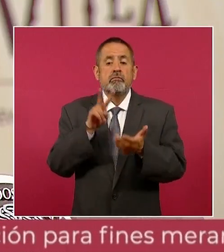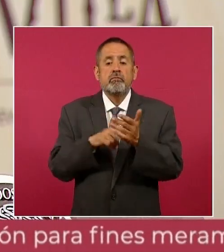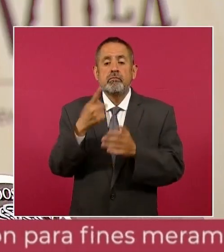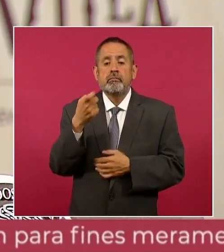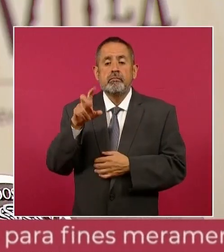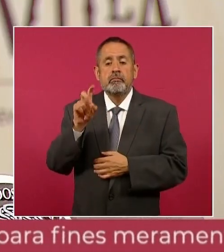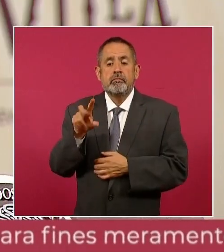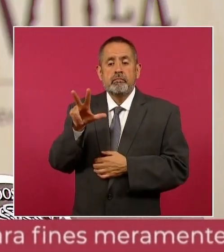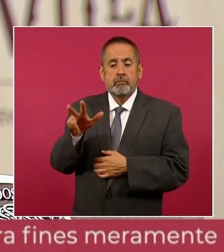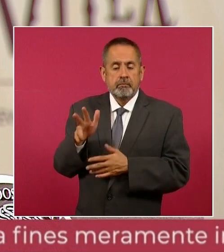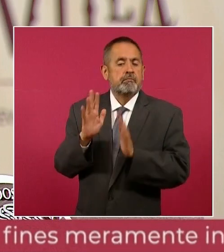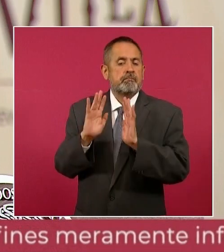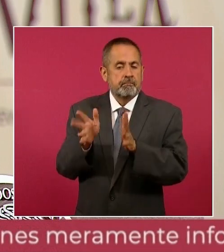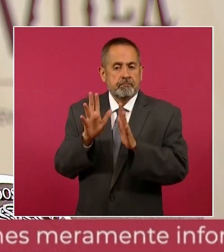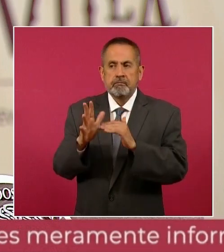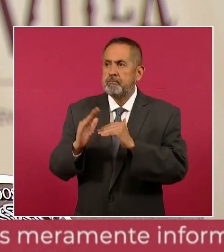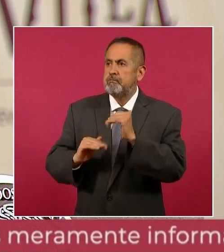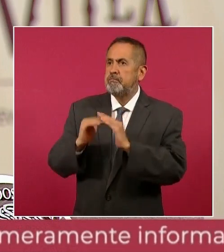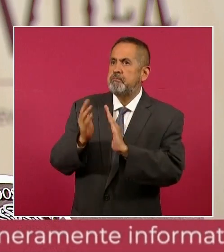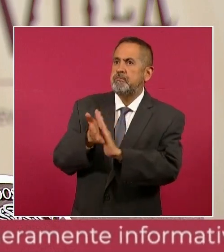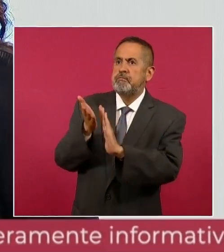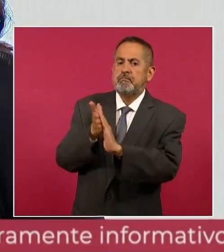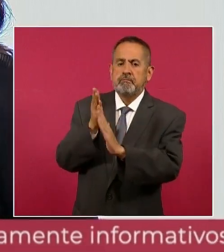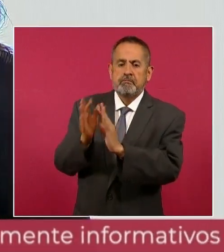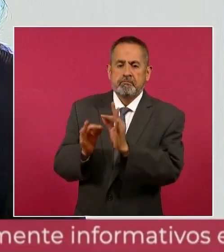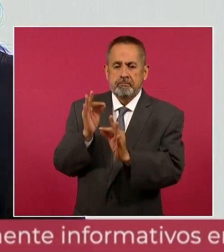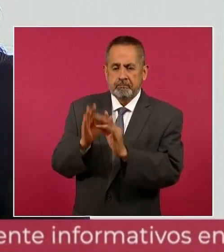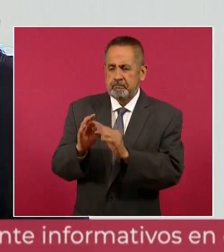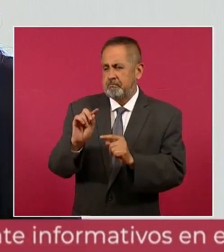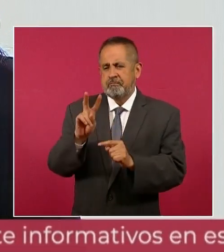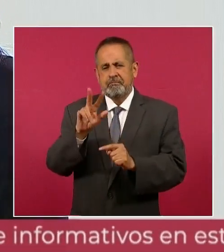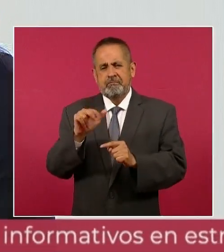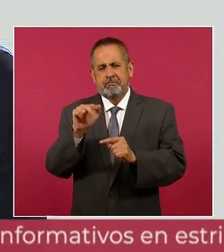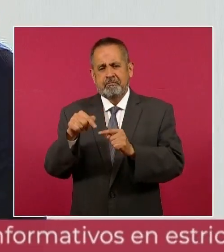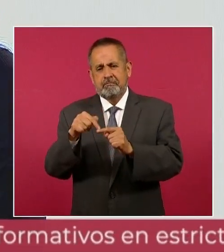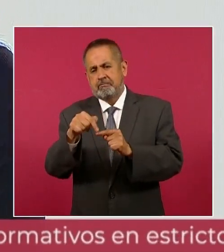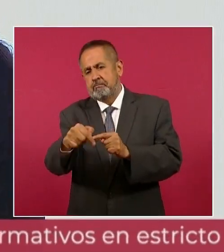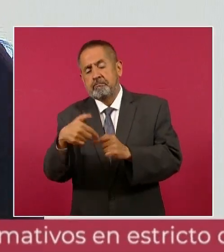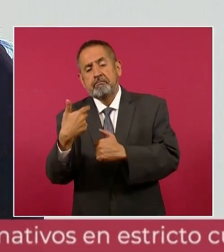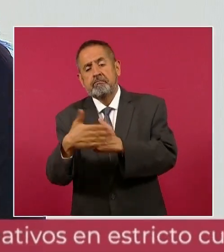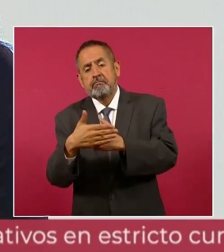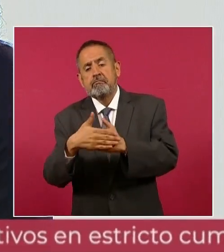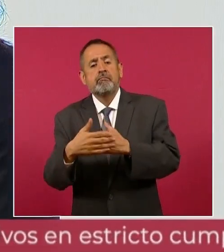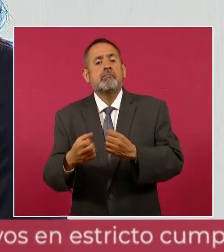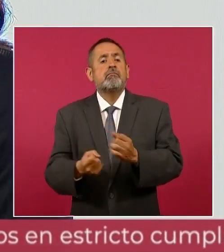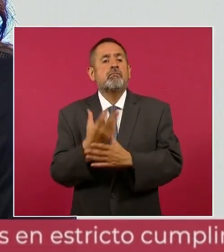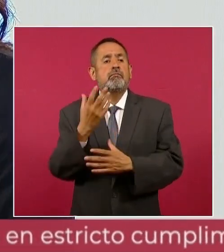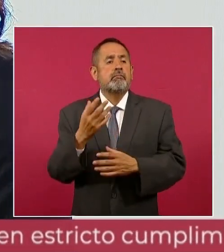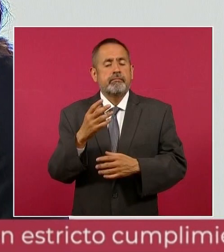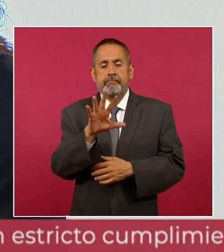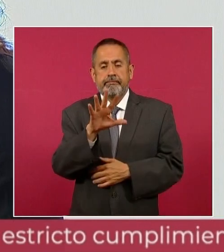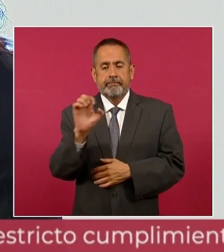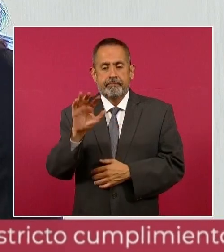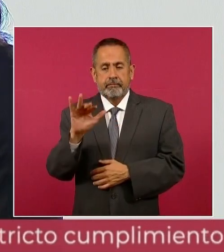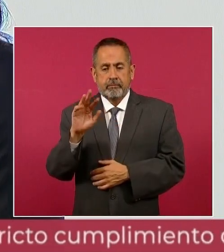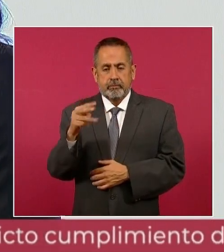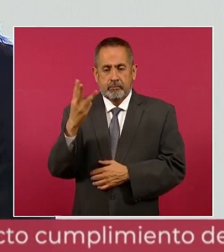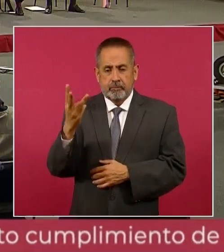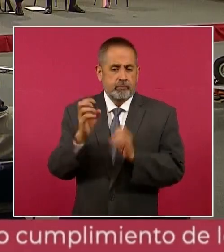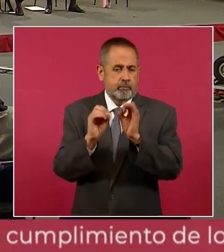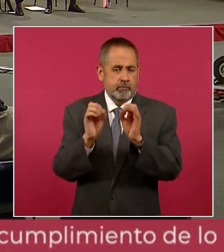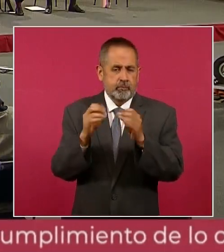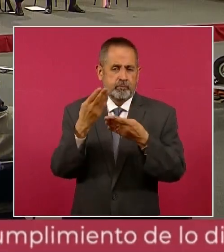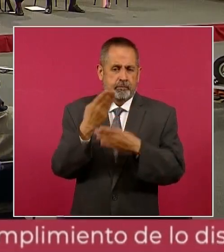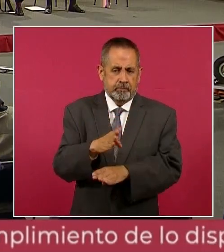2,138 ya se han edificado y están en proceso de construcción otras 553.